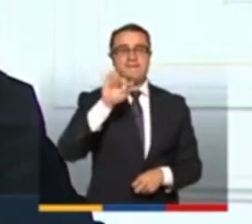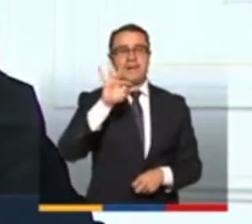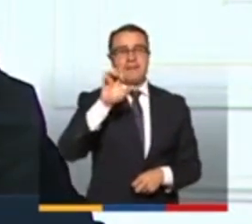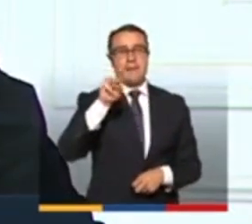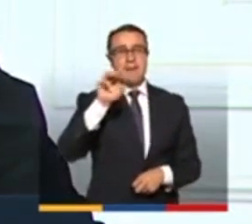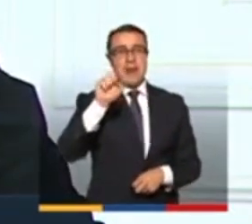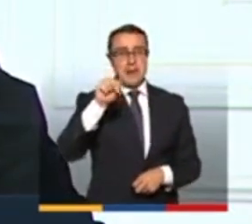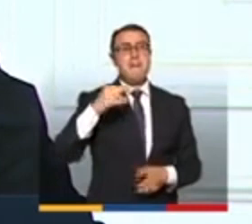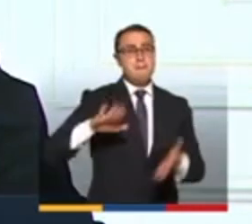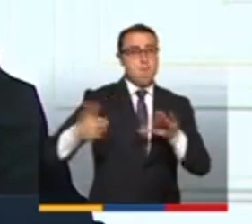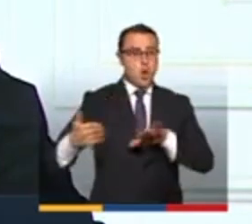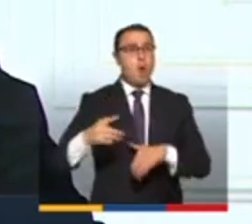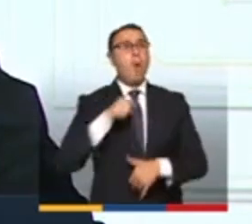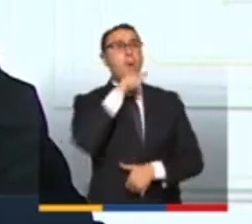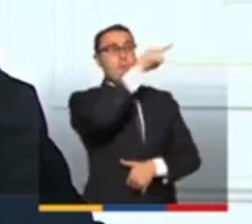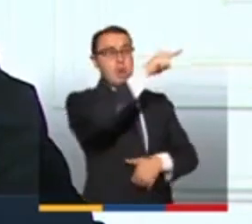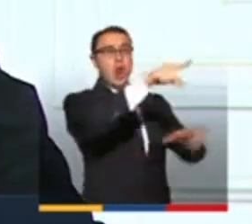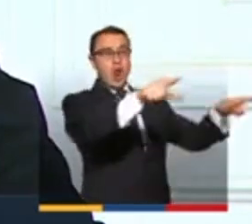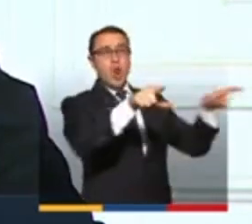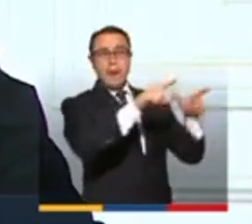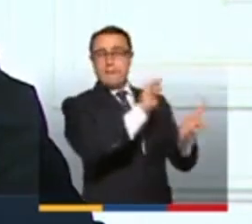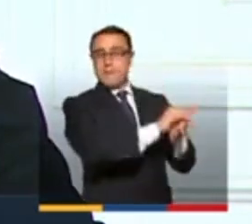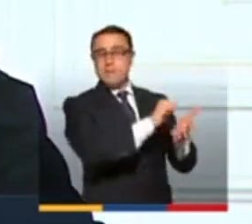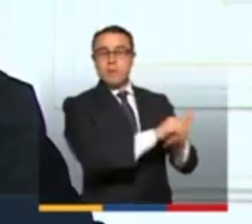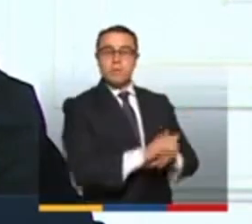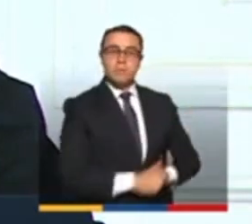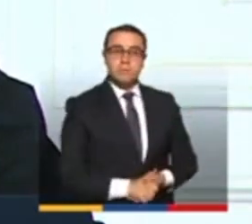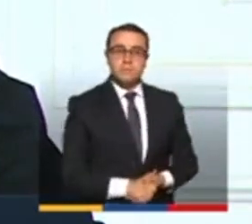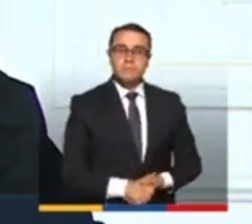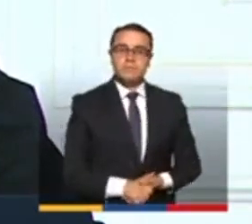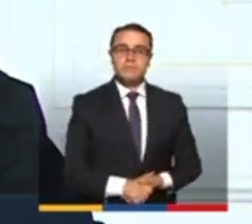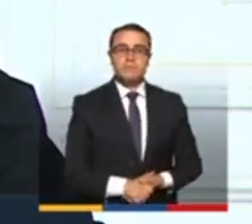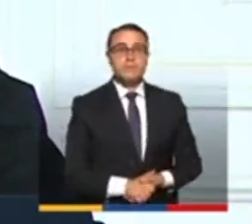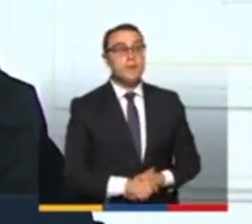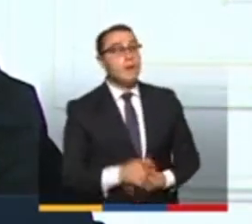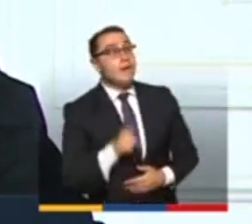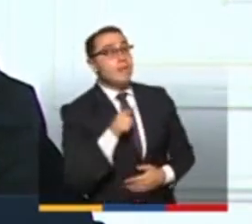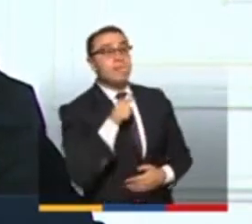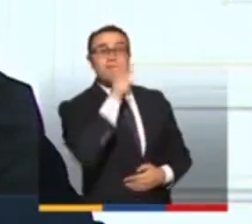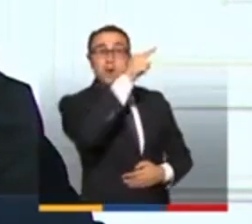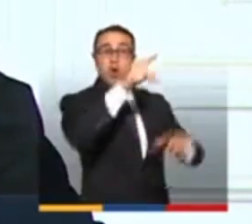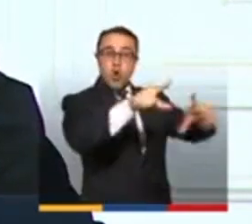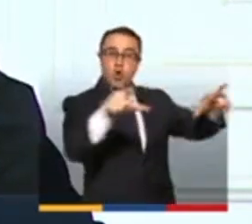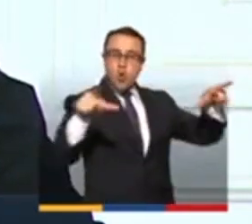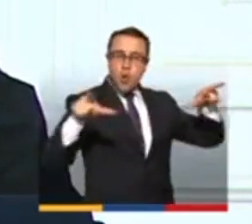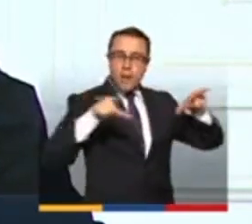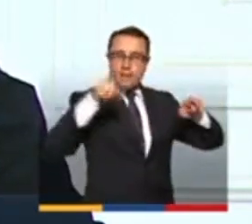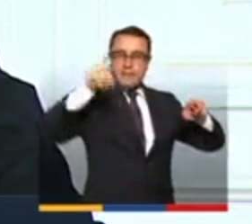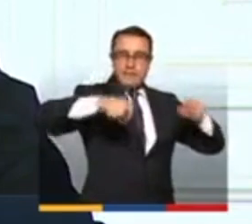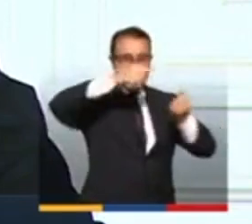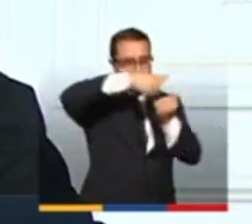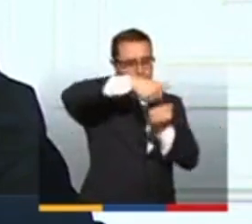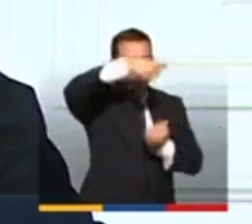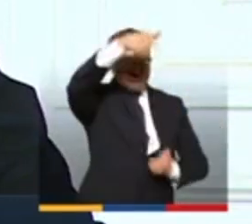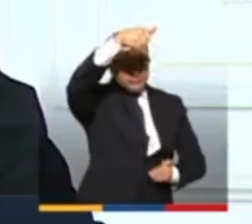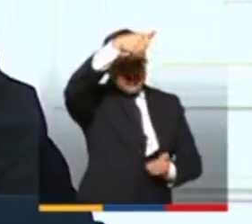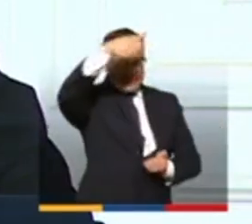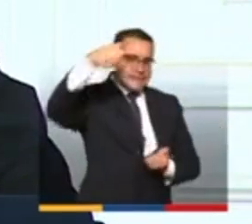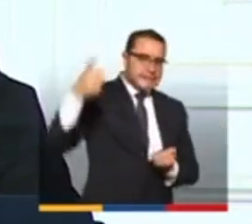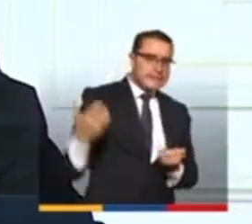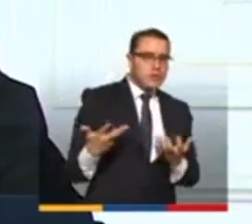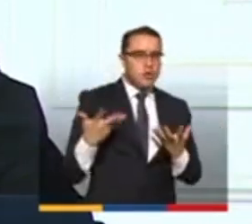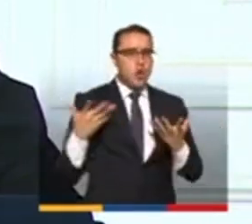Y mantener allí, en algunos lugares que hay que trazar el mapa, quizás con asistencia